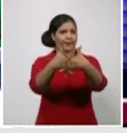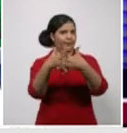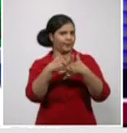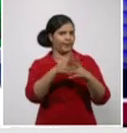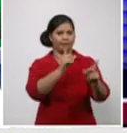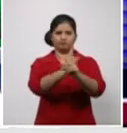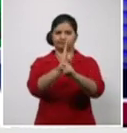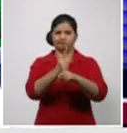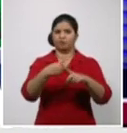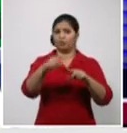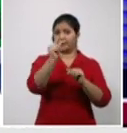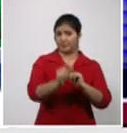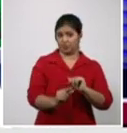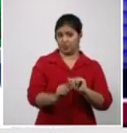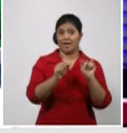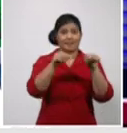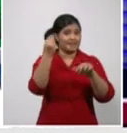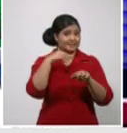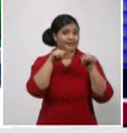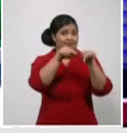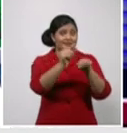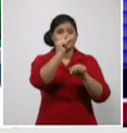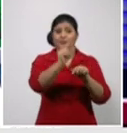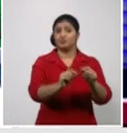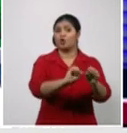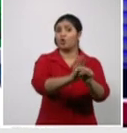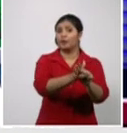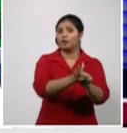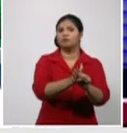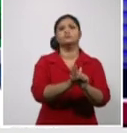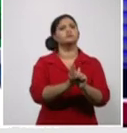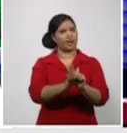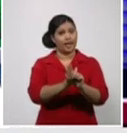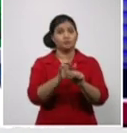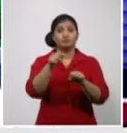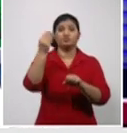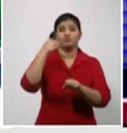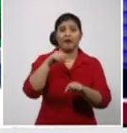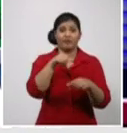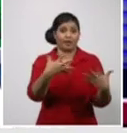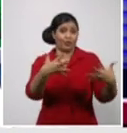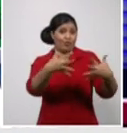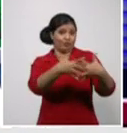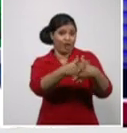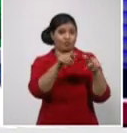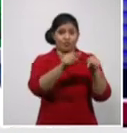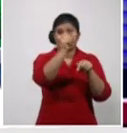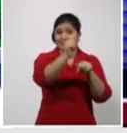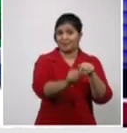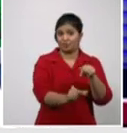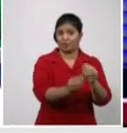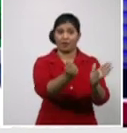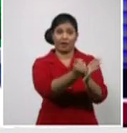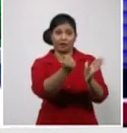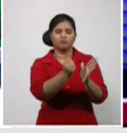COVID-19, inmediatamente, fíjense, y hay veces que incluso no sin tener